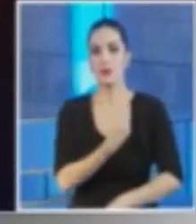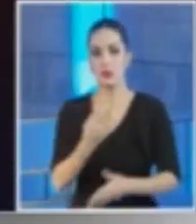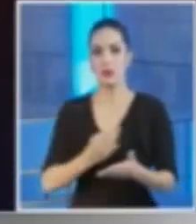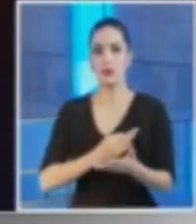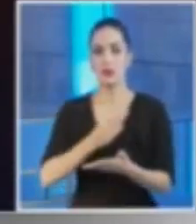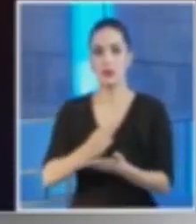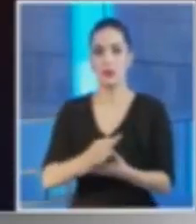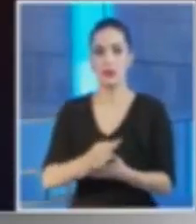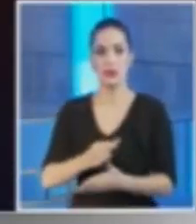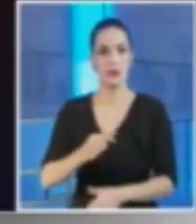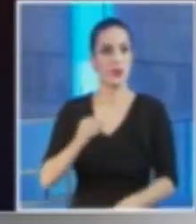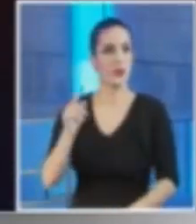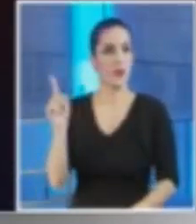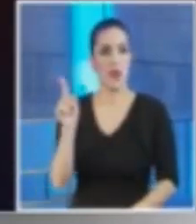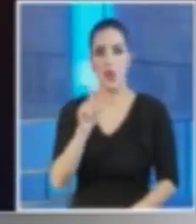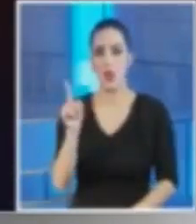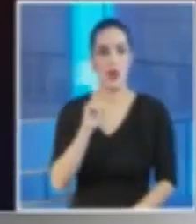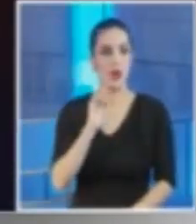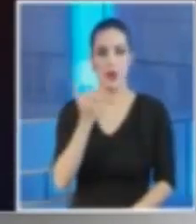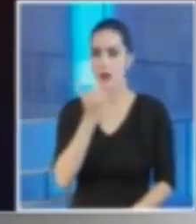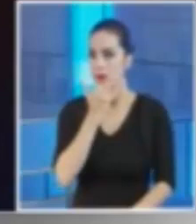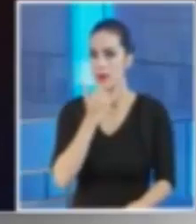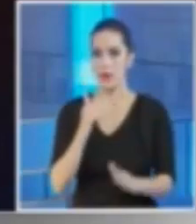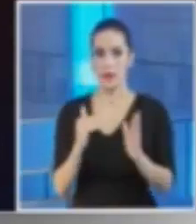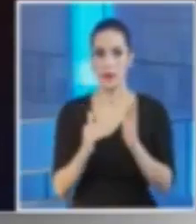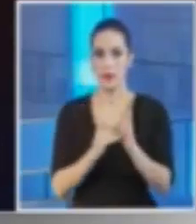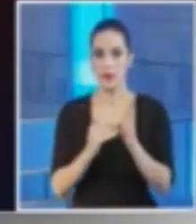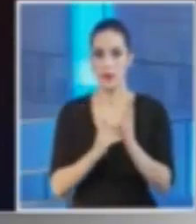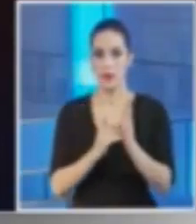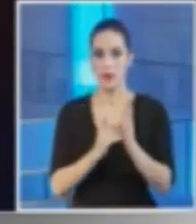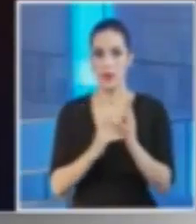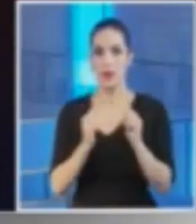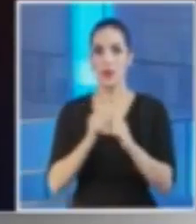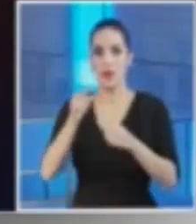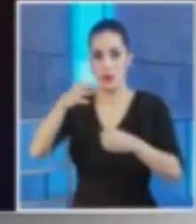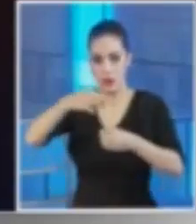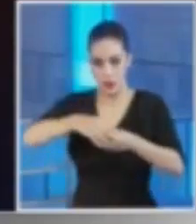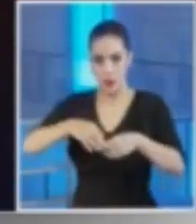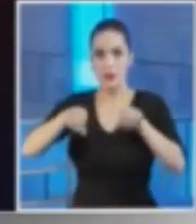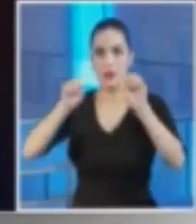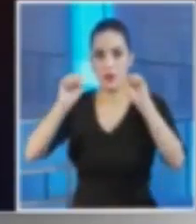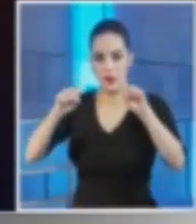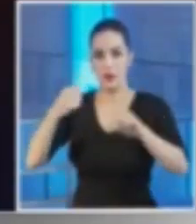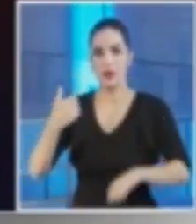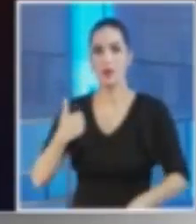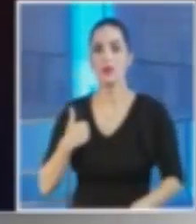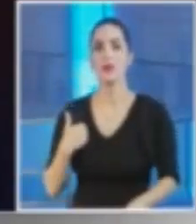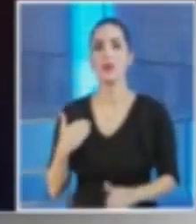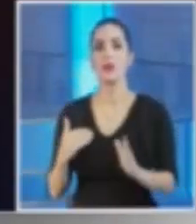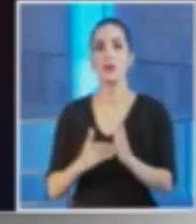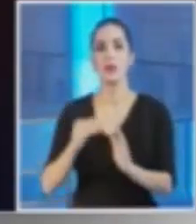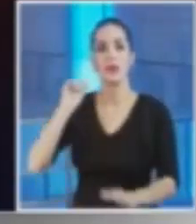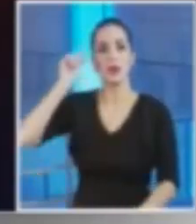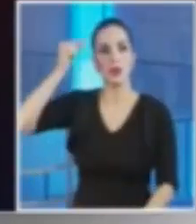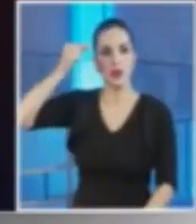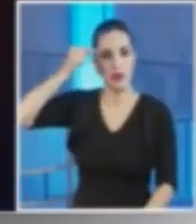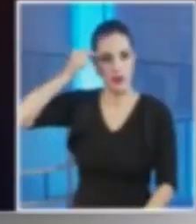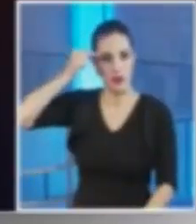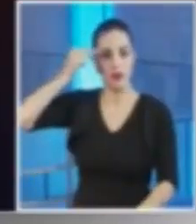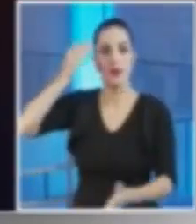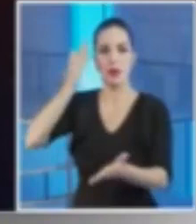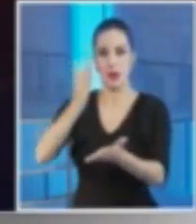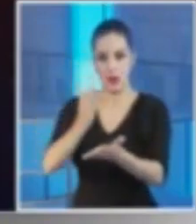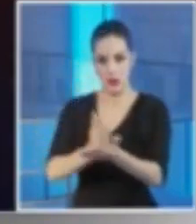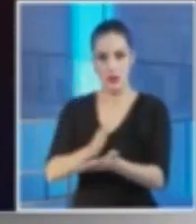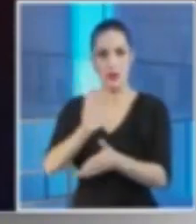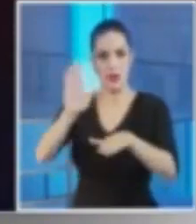pueblo. No nos equivoquemos otra vez. Con tu voto podemos volver a tener un gobierno que cumple lo que